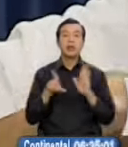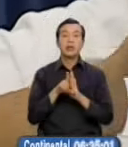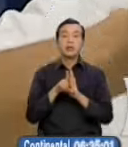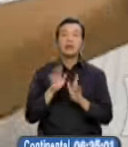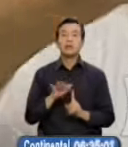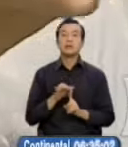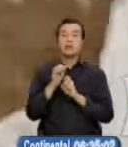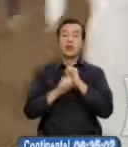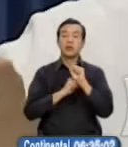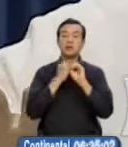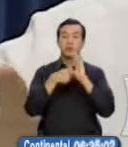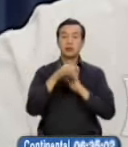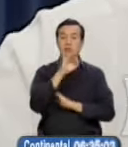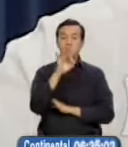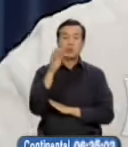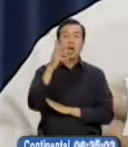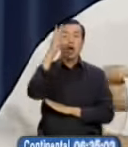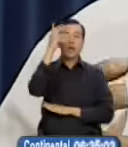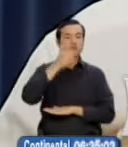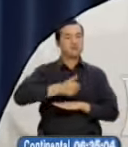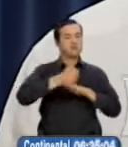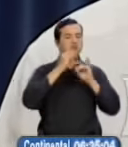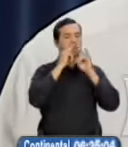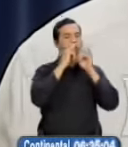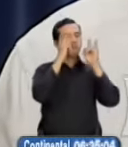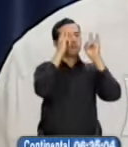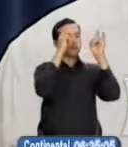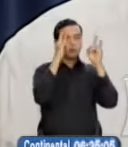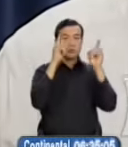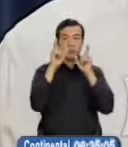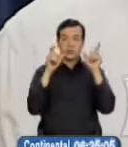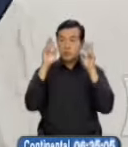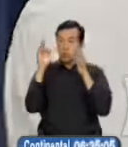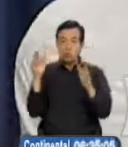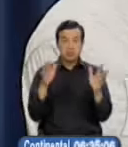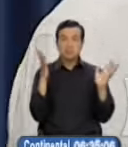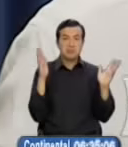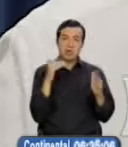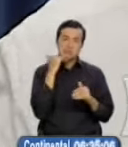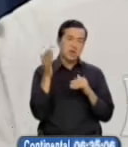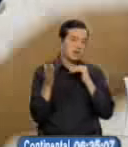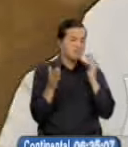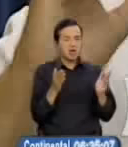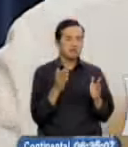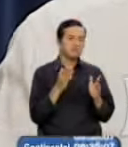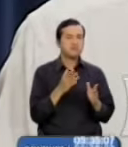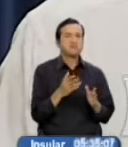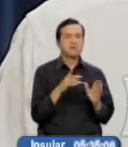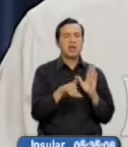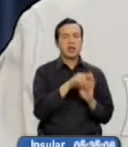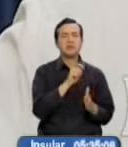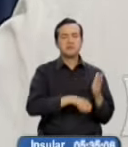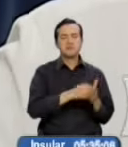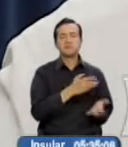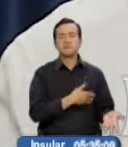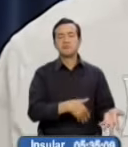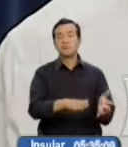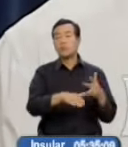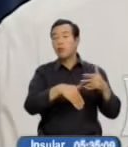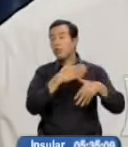90, en plena noche neoliberal, donde no había Estado que defienda el bien común, y era el sálvese quien pueda, y dejaron pasar esta ley.